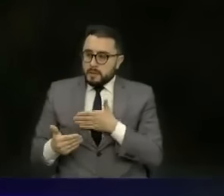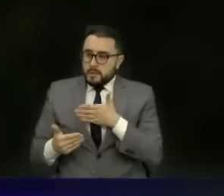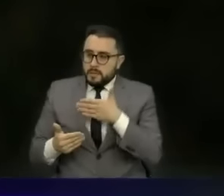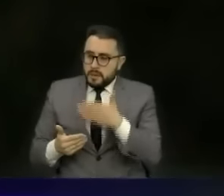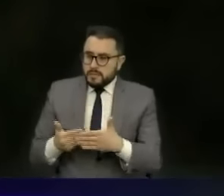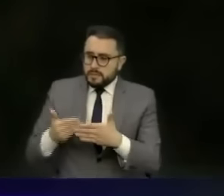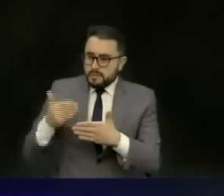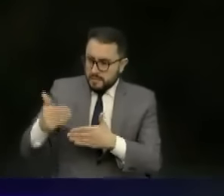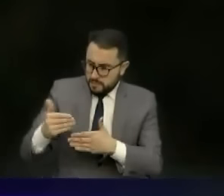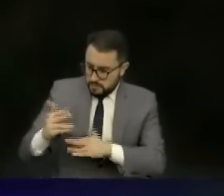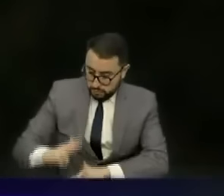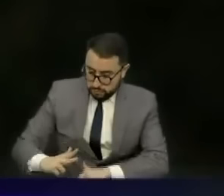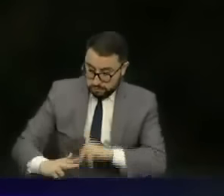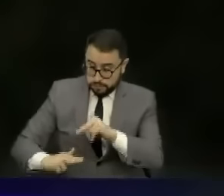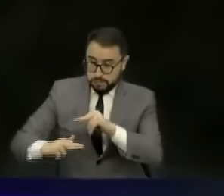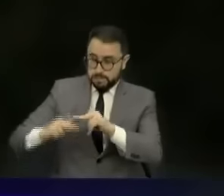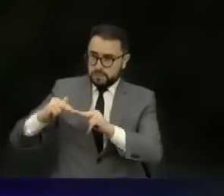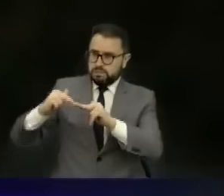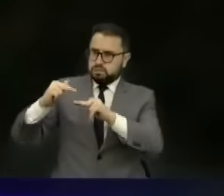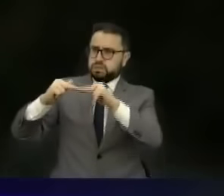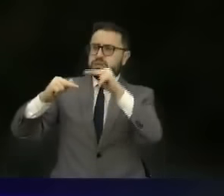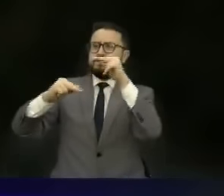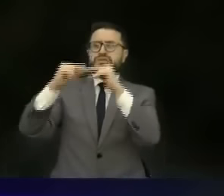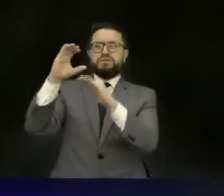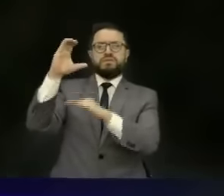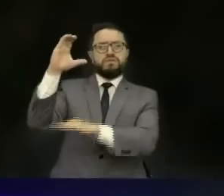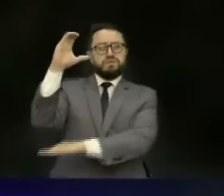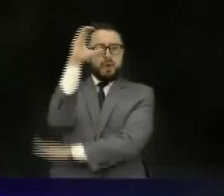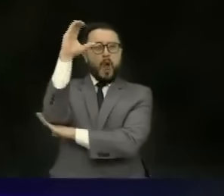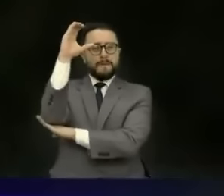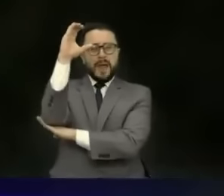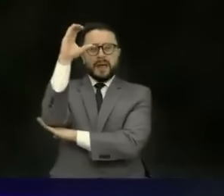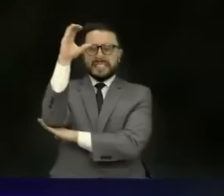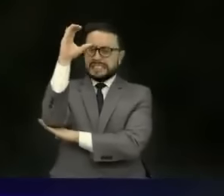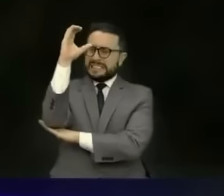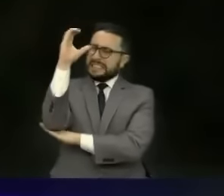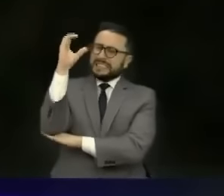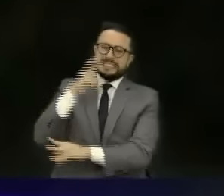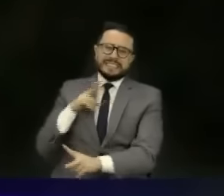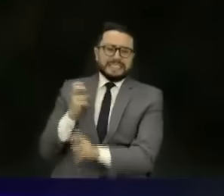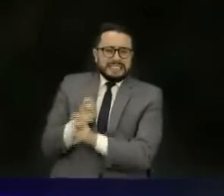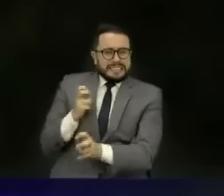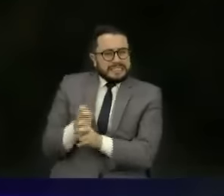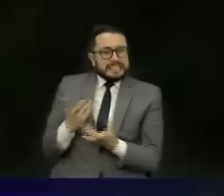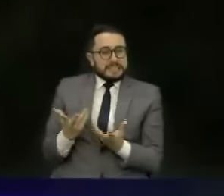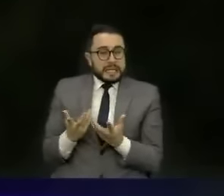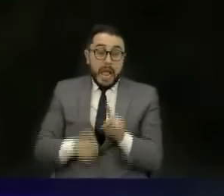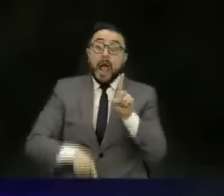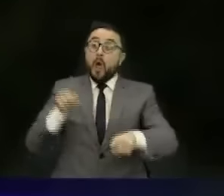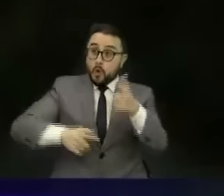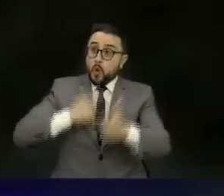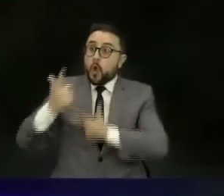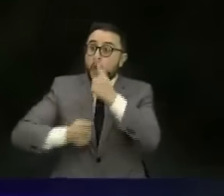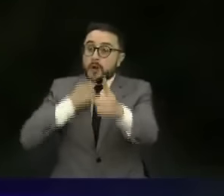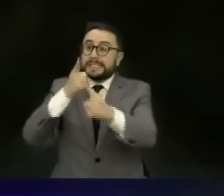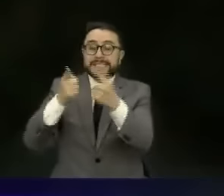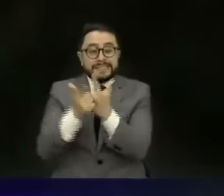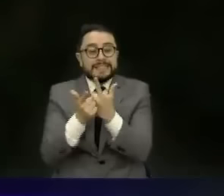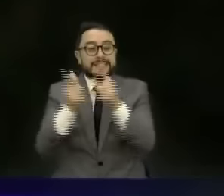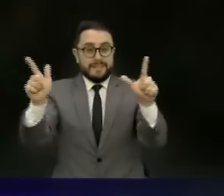en medio de esas vicisitudes de la república, de las luchas por la libertad, de un